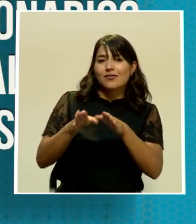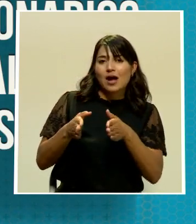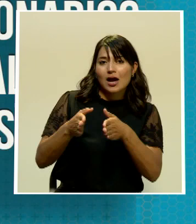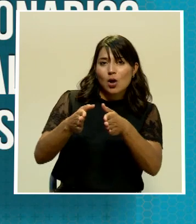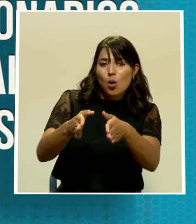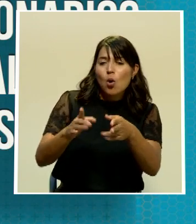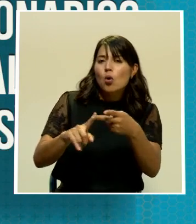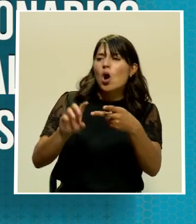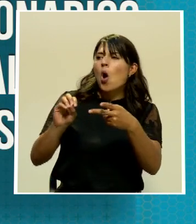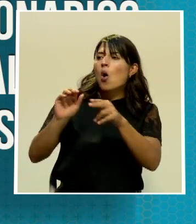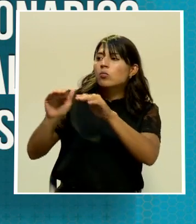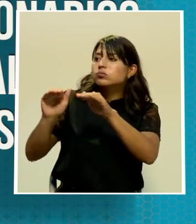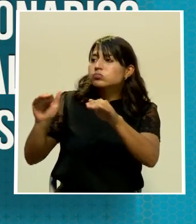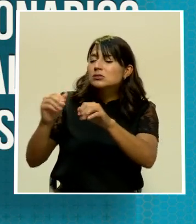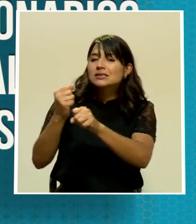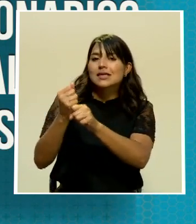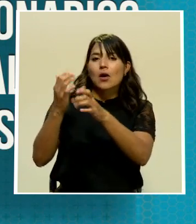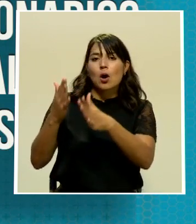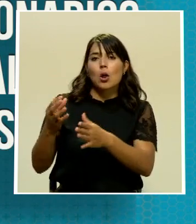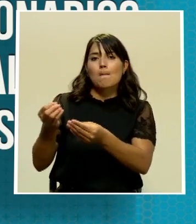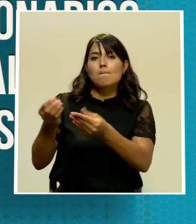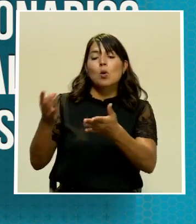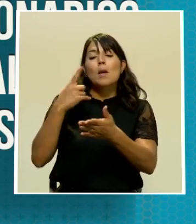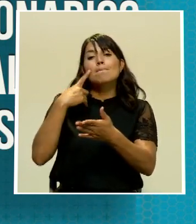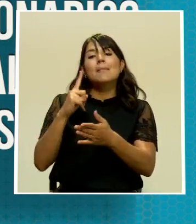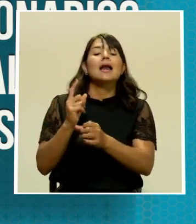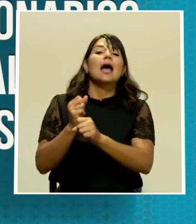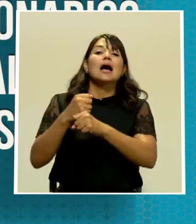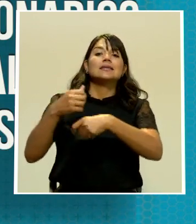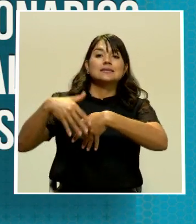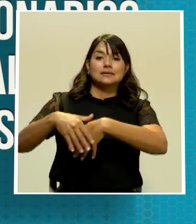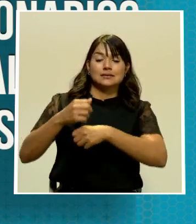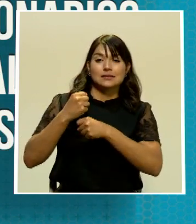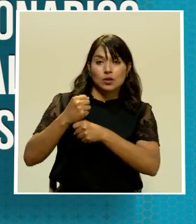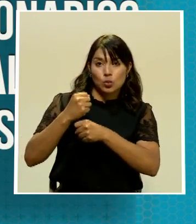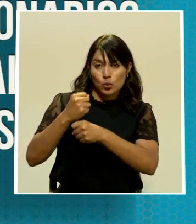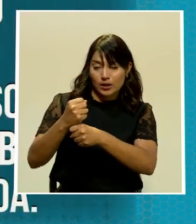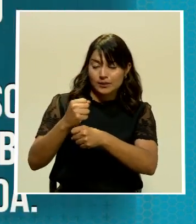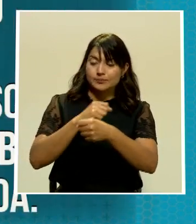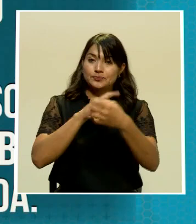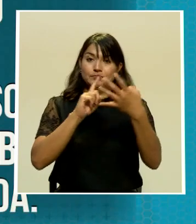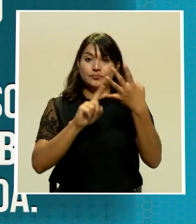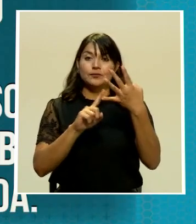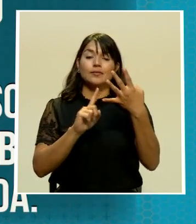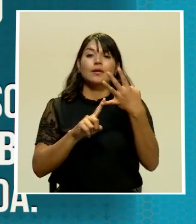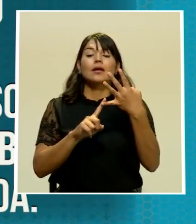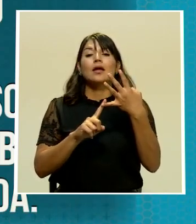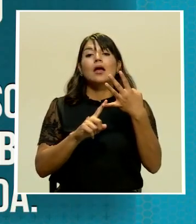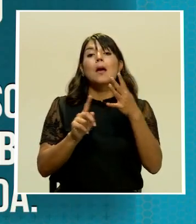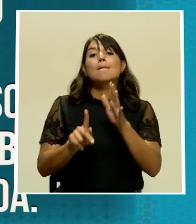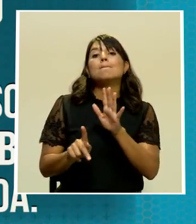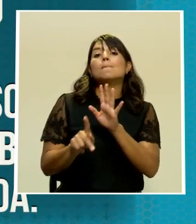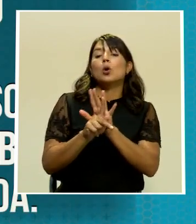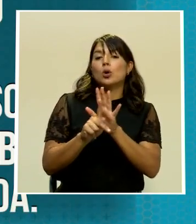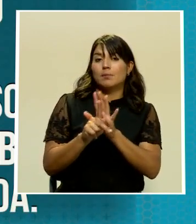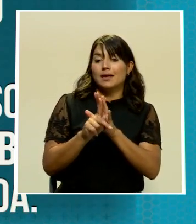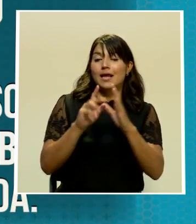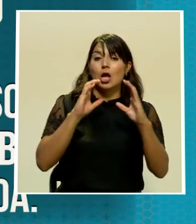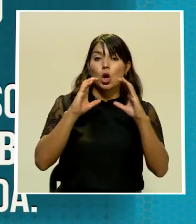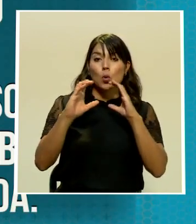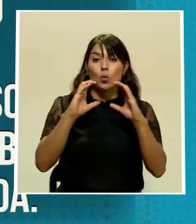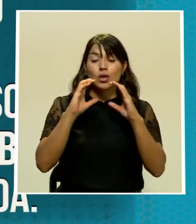para obligarlos a adoptar alguna medida o que ejecuten estas acciones. La siguiente sería prohibición de